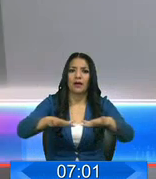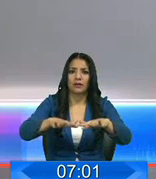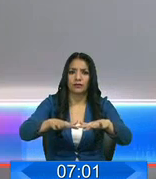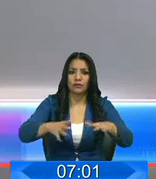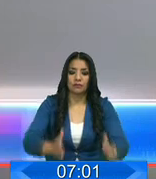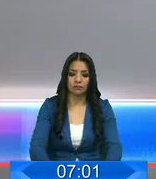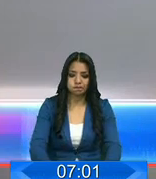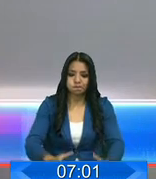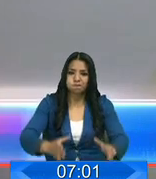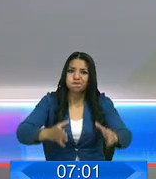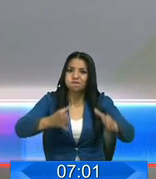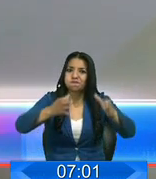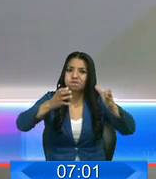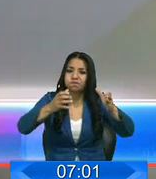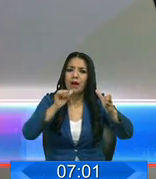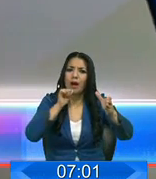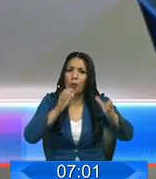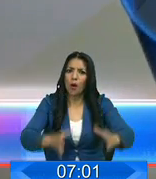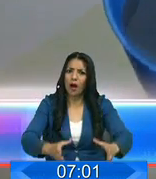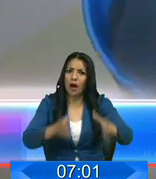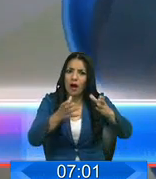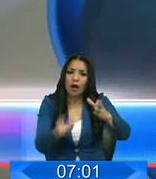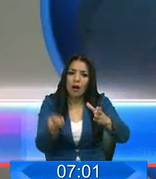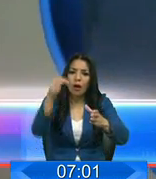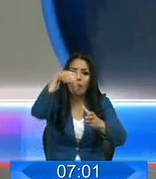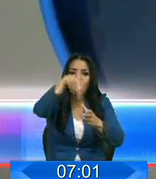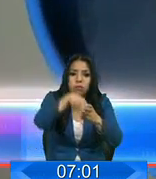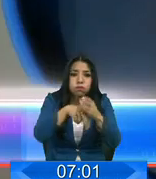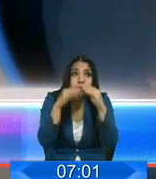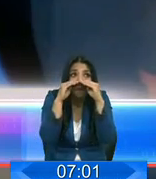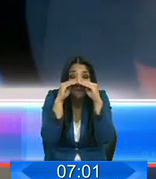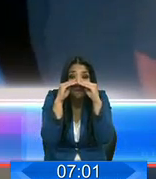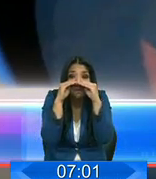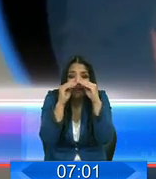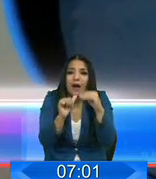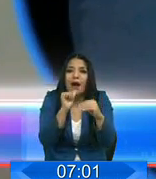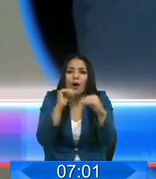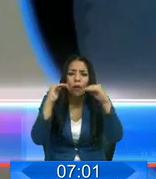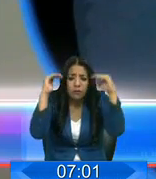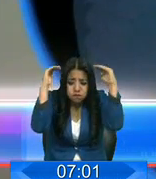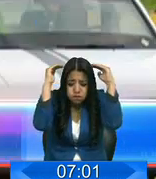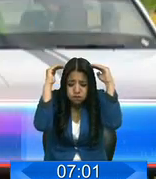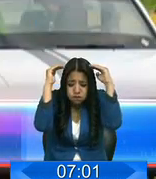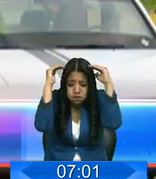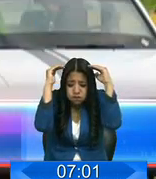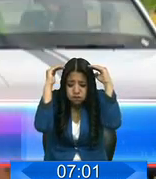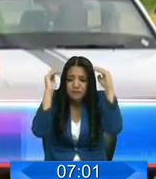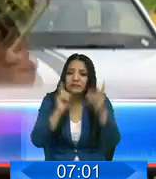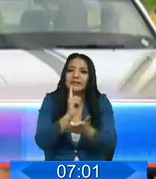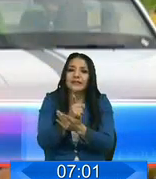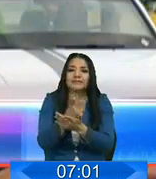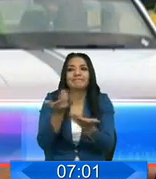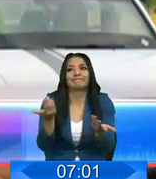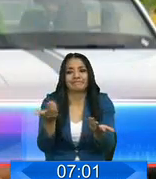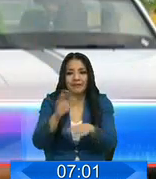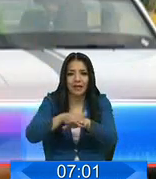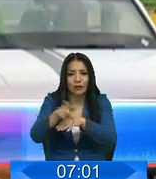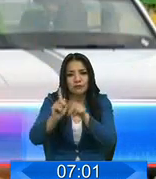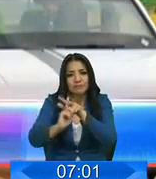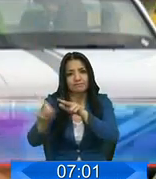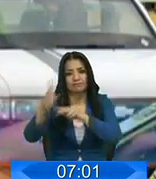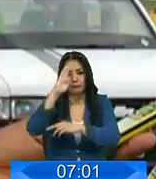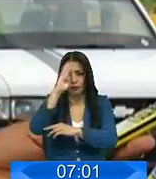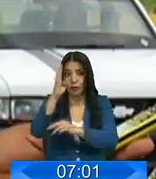este individuo ha estado escondido en un tanque, por poco y ahogándose porque también estaba metido todo el cuerpo, la manera de evitarlo. Posteriormente